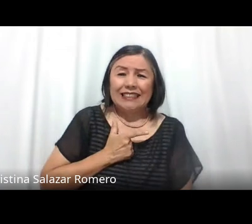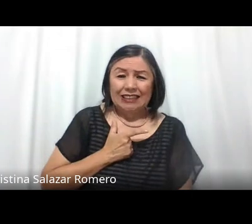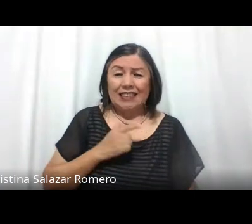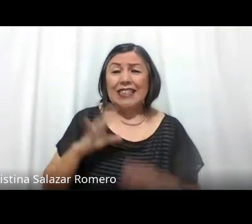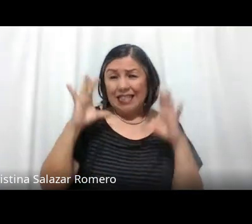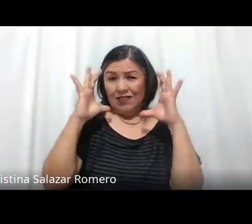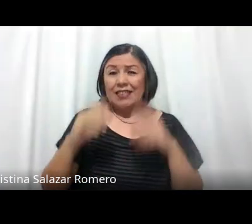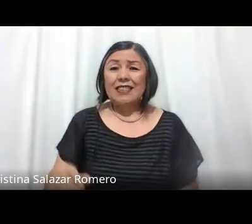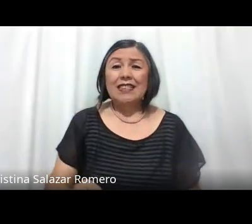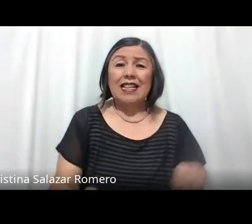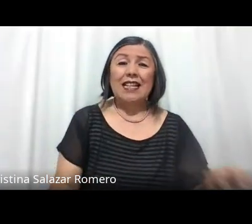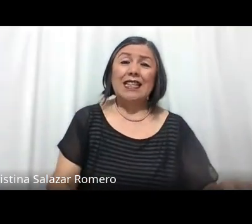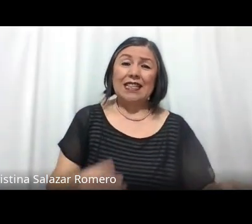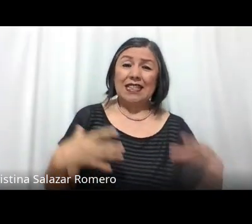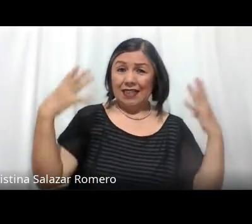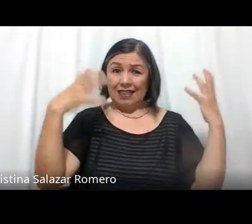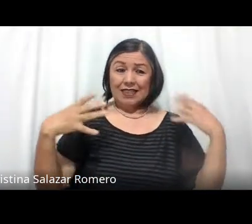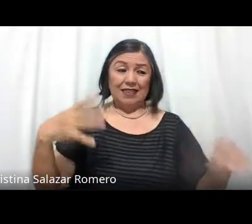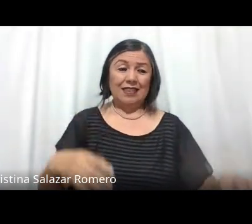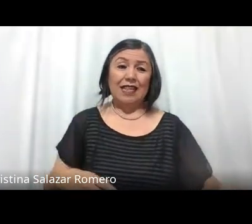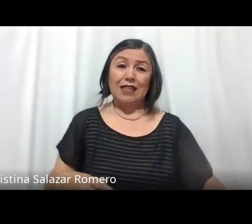¿Sí? Y el énfasis está en